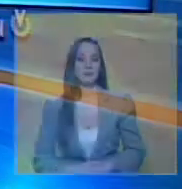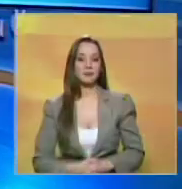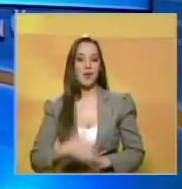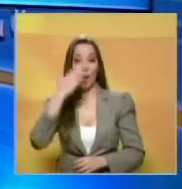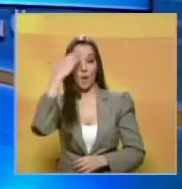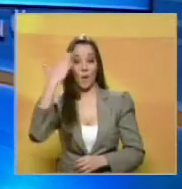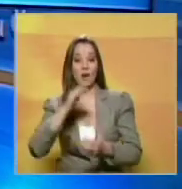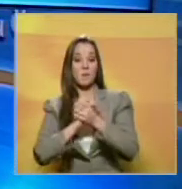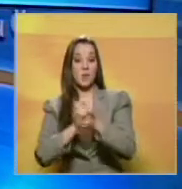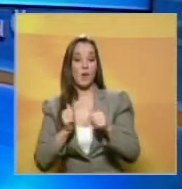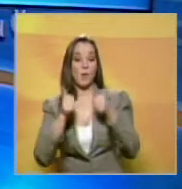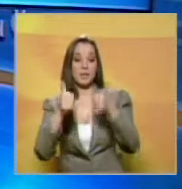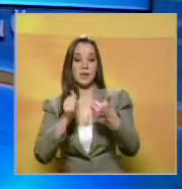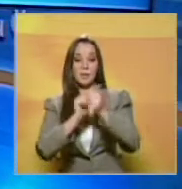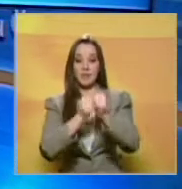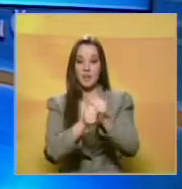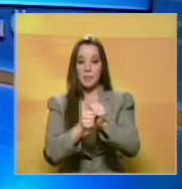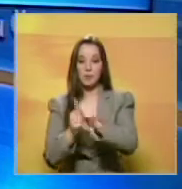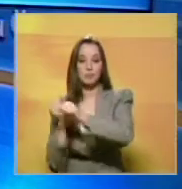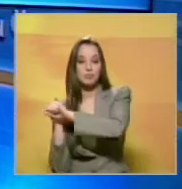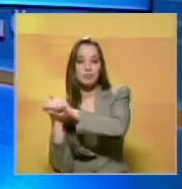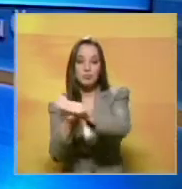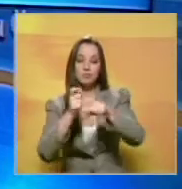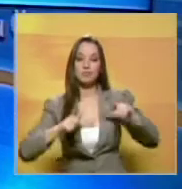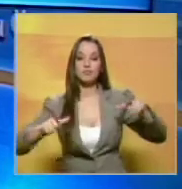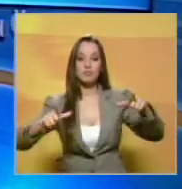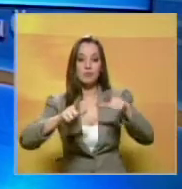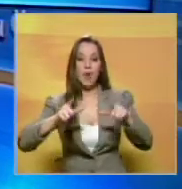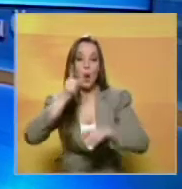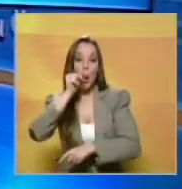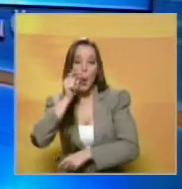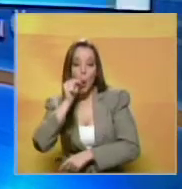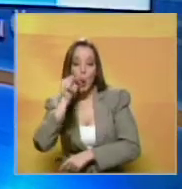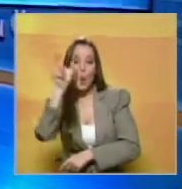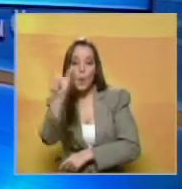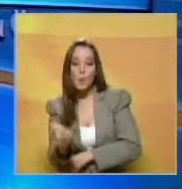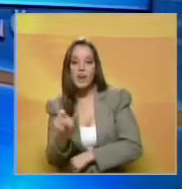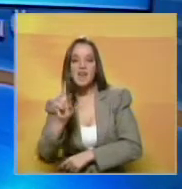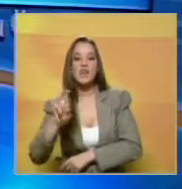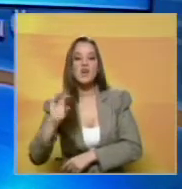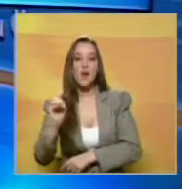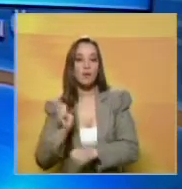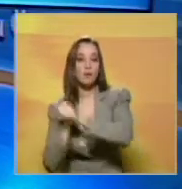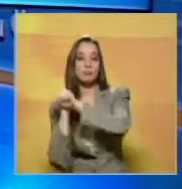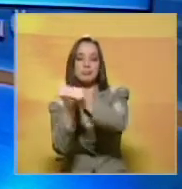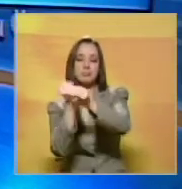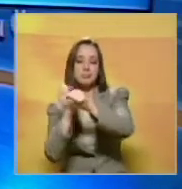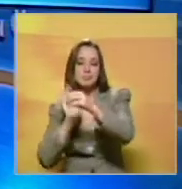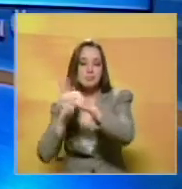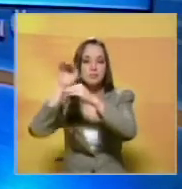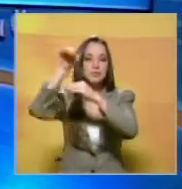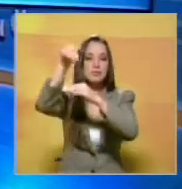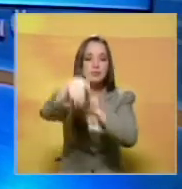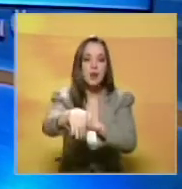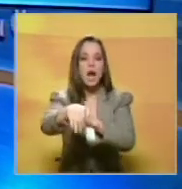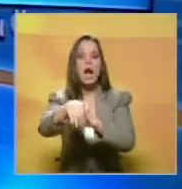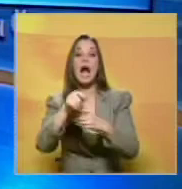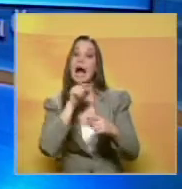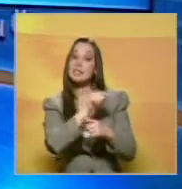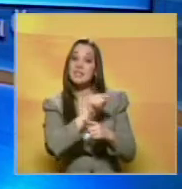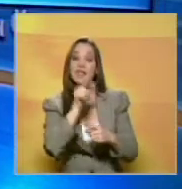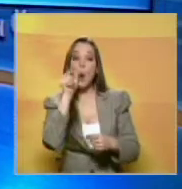Hola amigos, comenzamos los deportes con el béisbol de Grandes Ligas porque Ronnie Odor descargó este lunes su primer jonrón en las mayores en una jornada en la que Félix